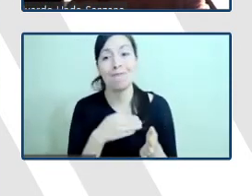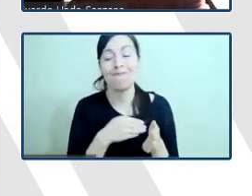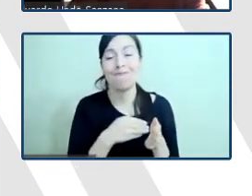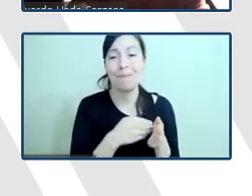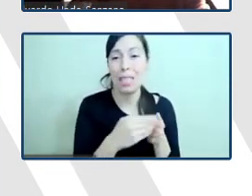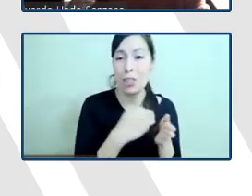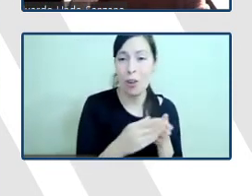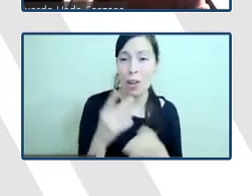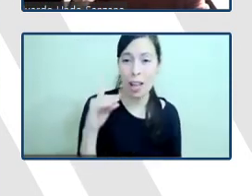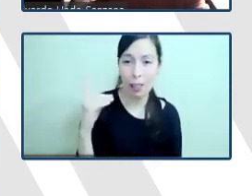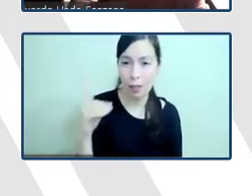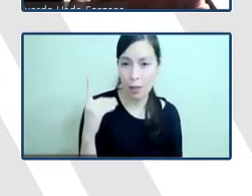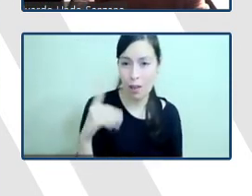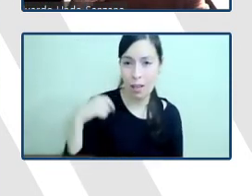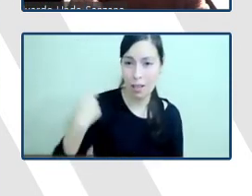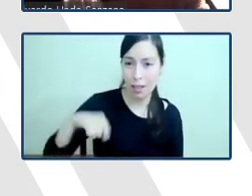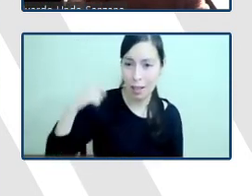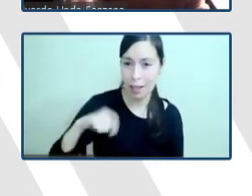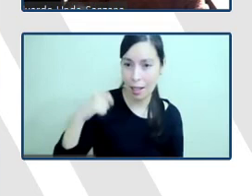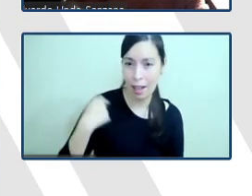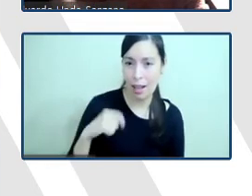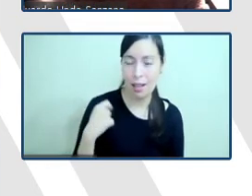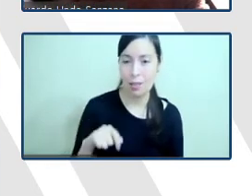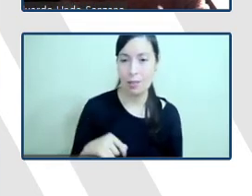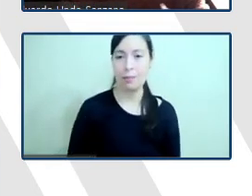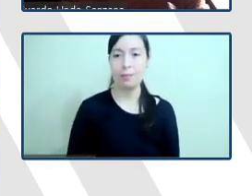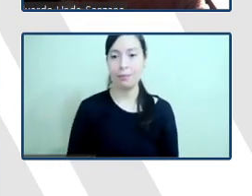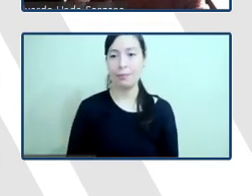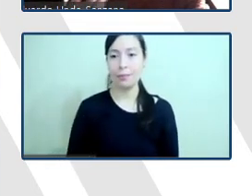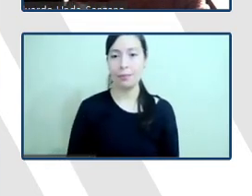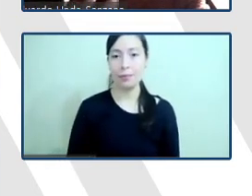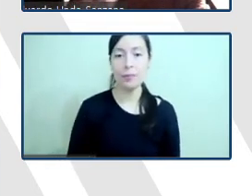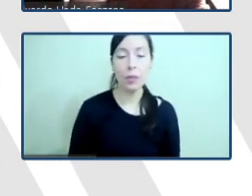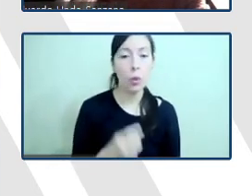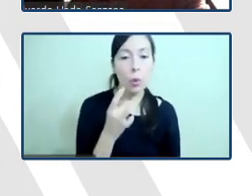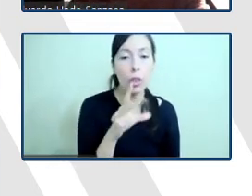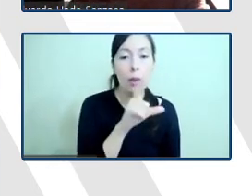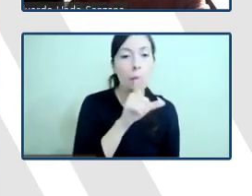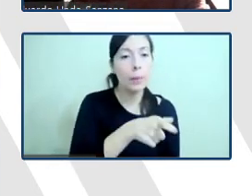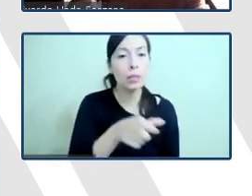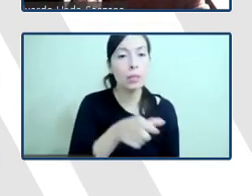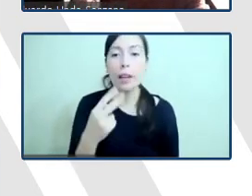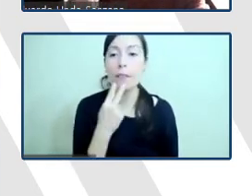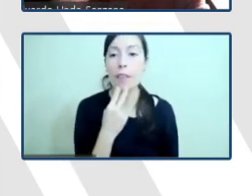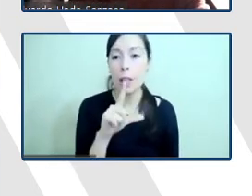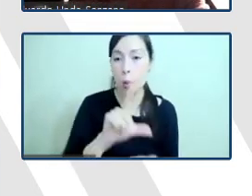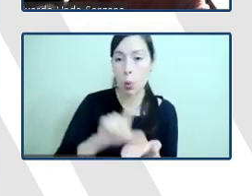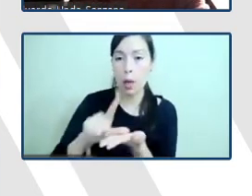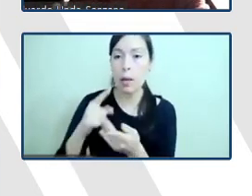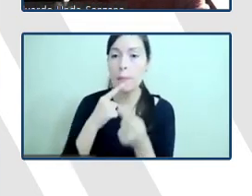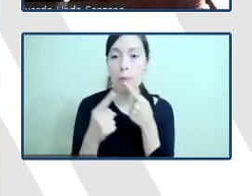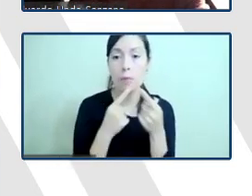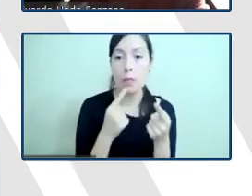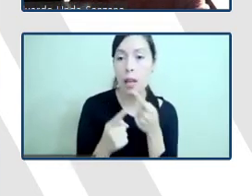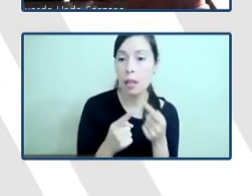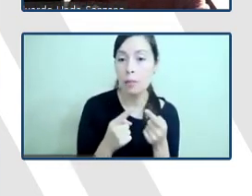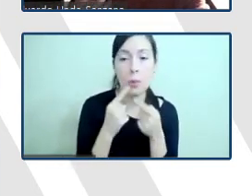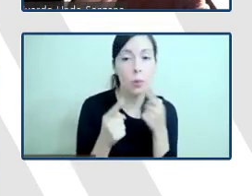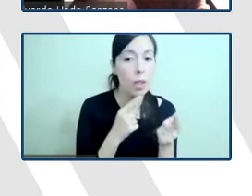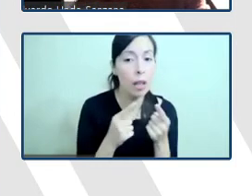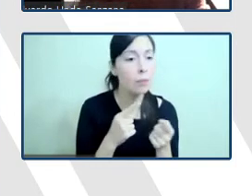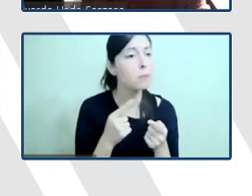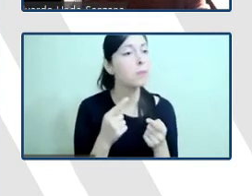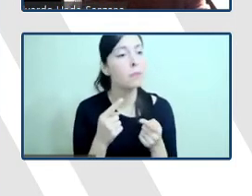No basta meramente los testimonios de los lugareños o una apreciación informal o un par de mediciones.